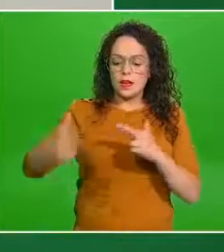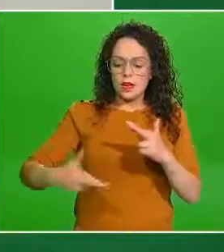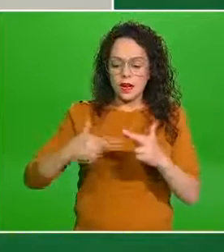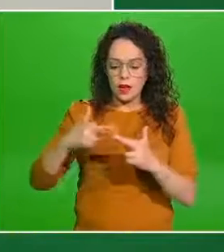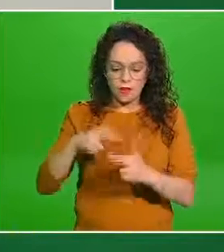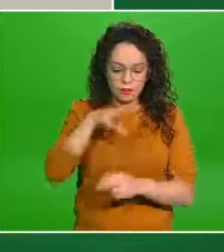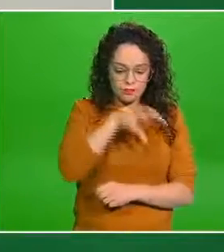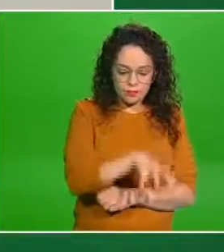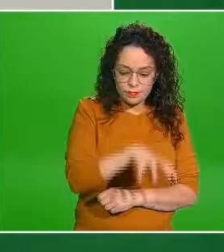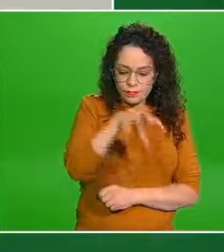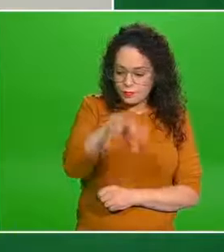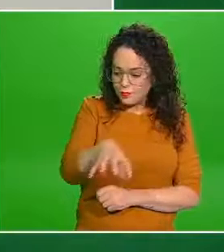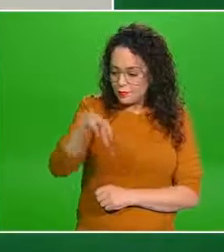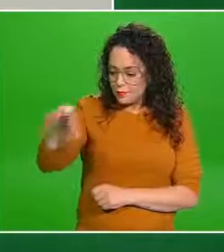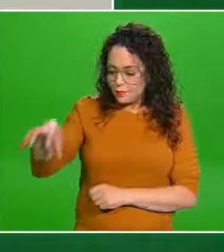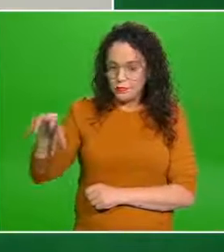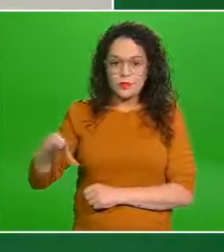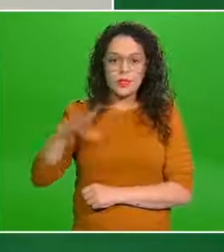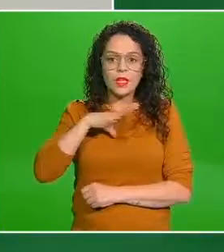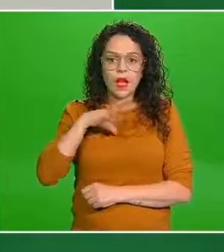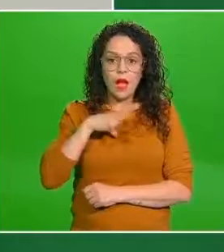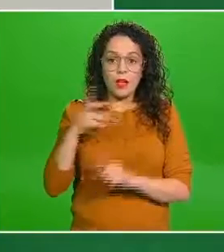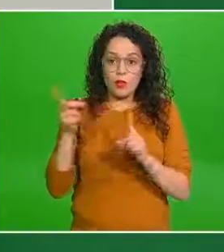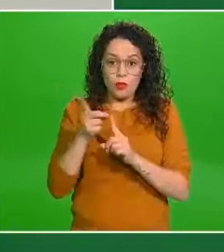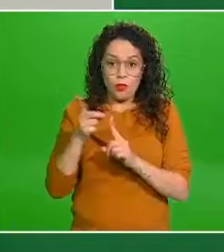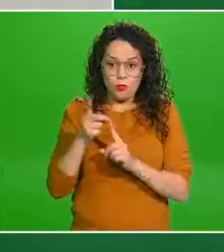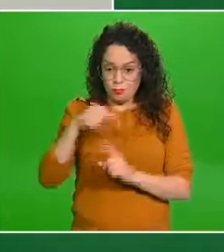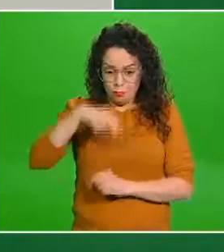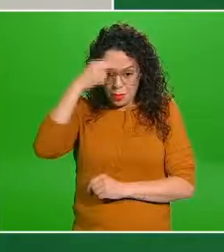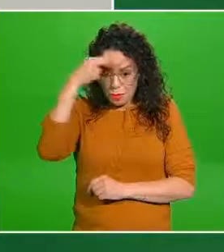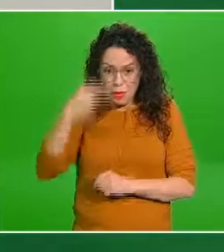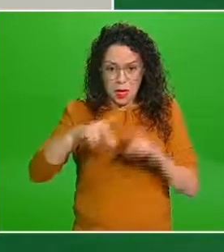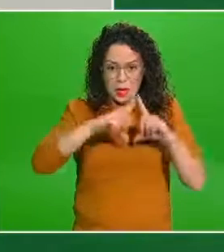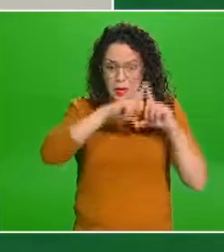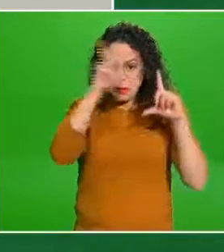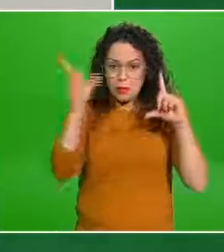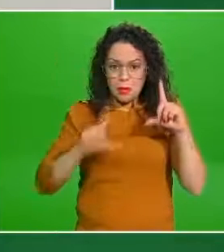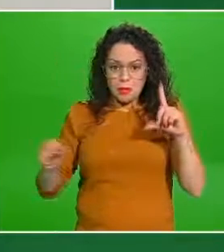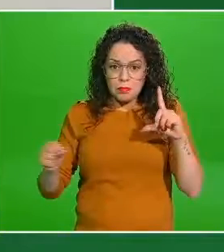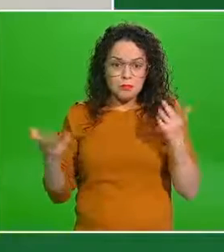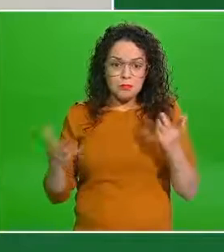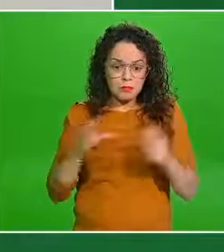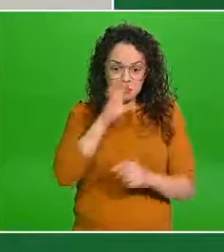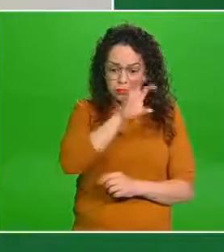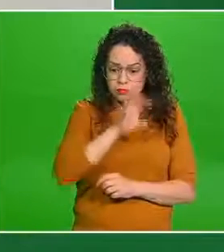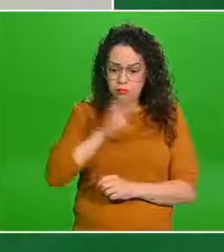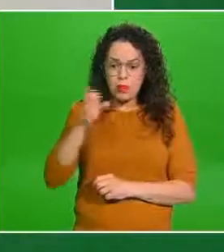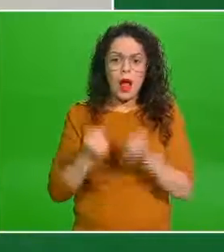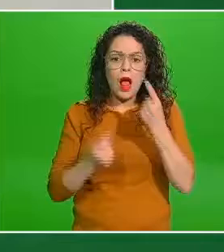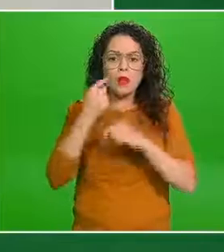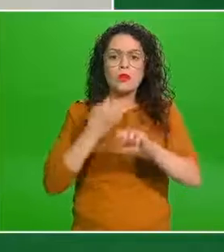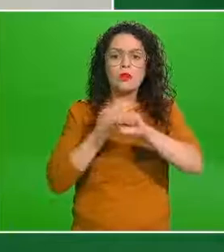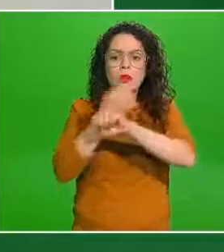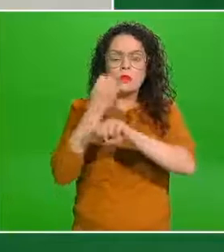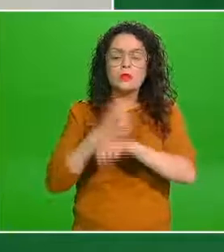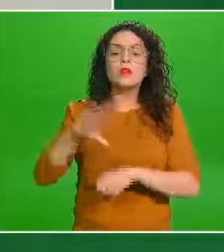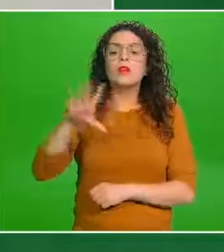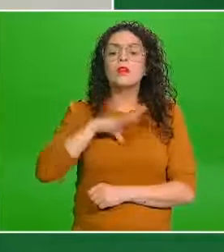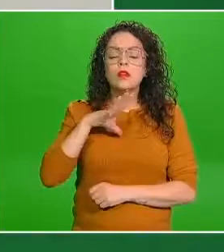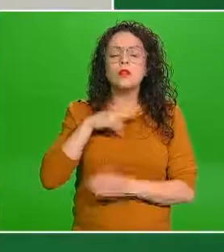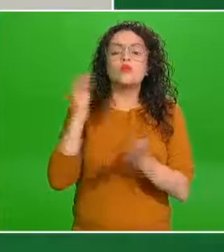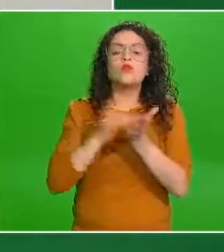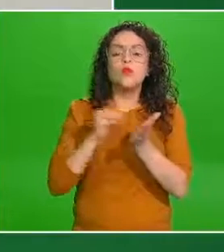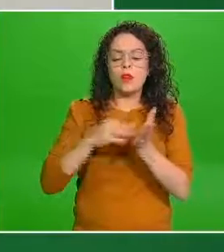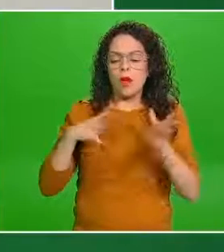regionalización que en su momento tenemos en todo el país, en donde hay entidades donde todavía tienen transmisión